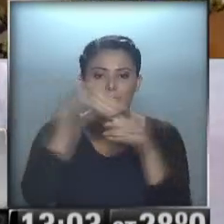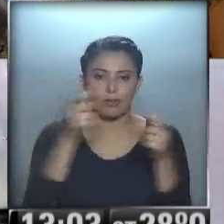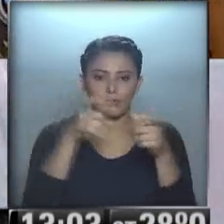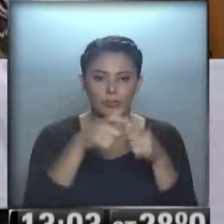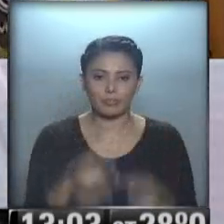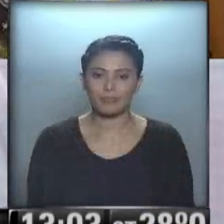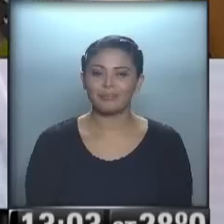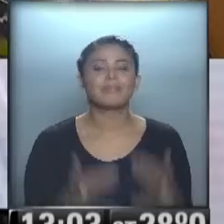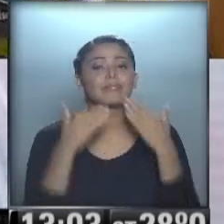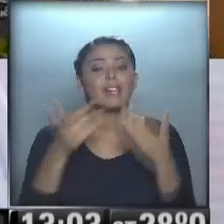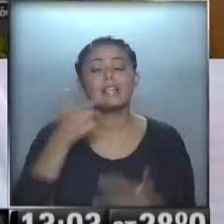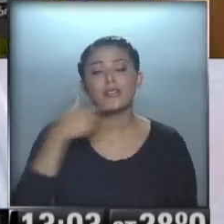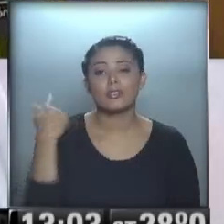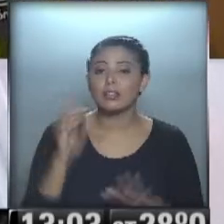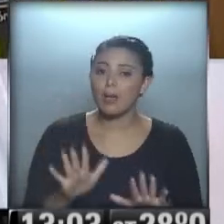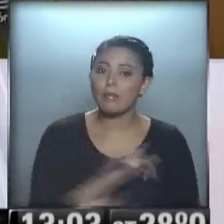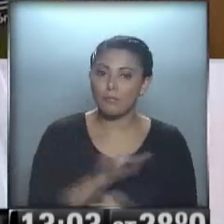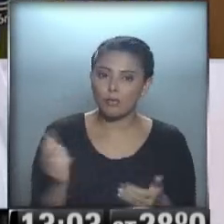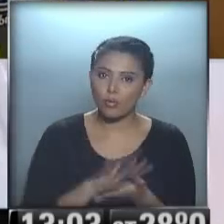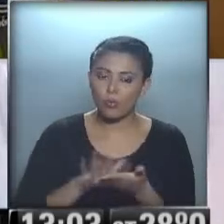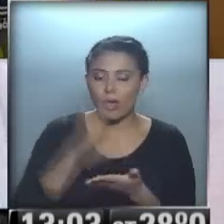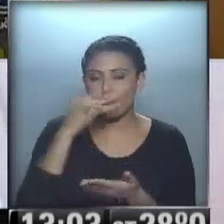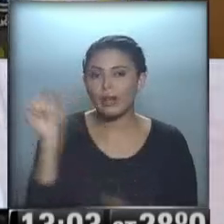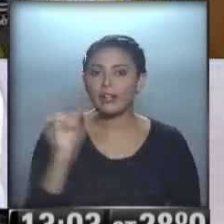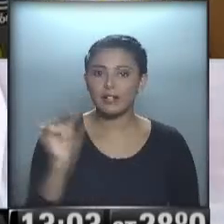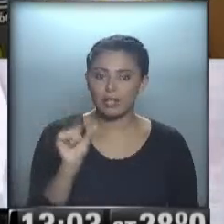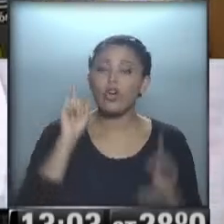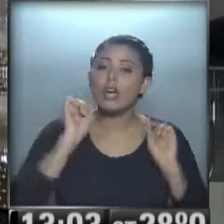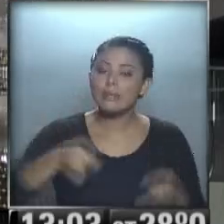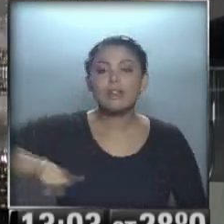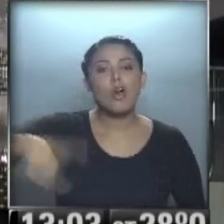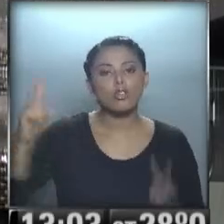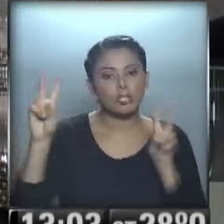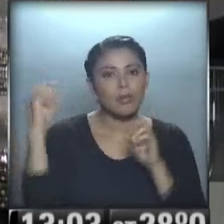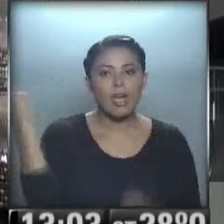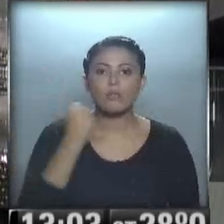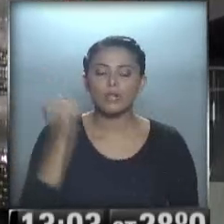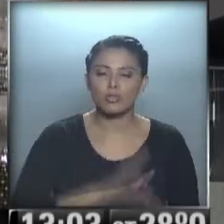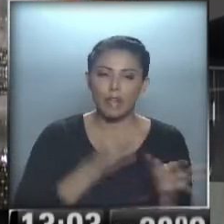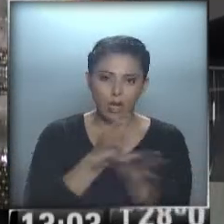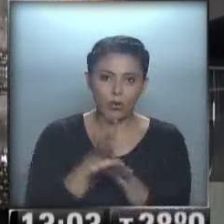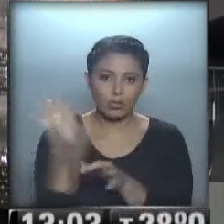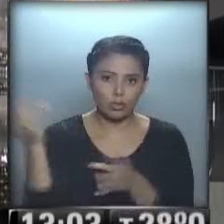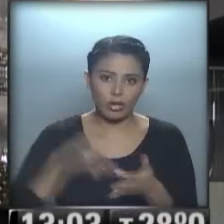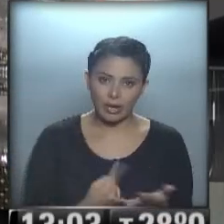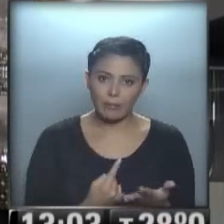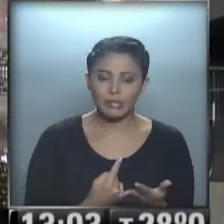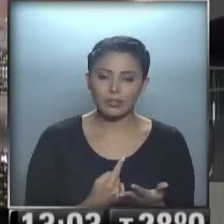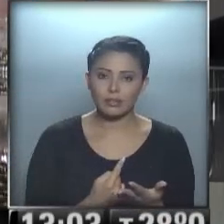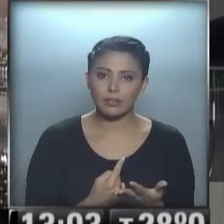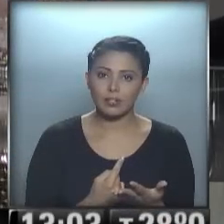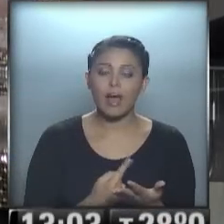encuentro. Gracias, Silvia. Esperamos entonces novedades. En un ratito nos vamos a ocupar también de la otra cuestión importante respecto a educación en la Ciudad de Buenos Aires y es